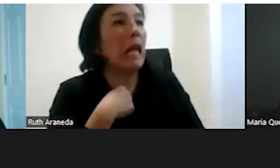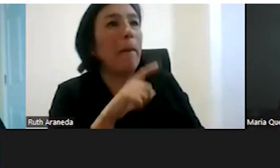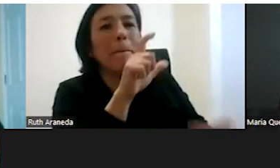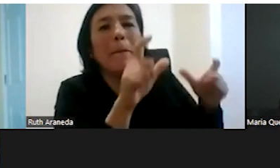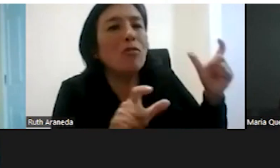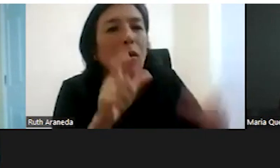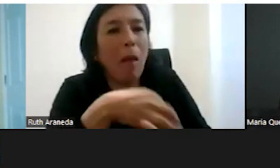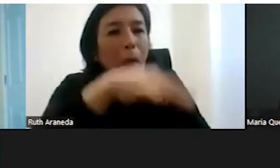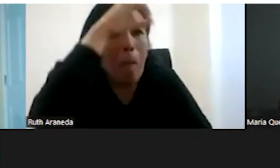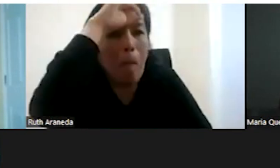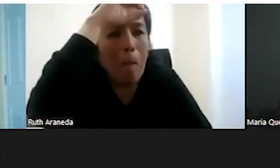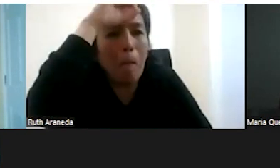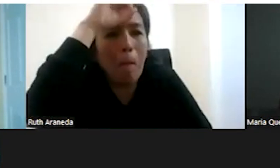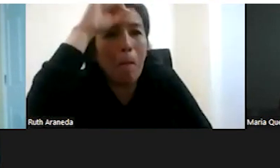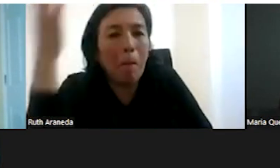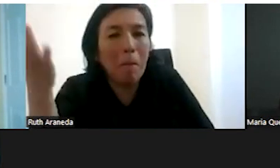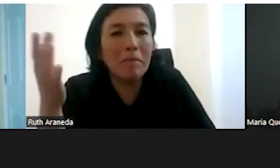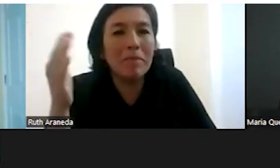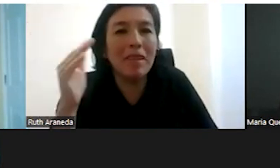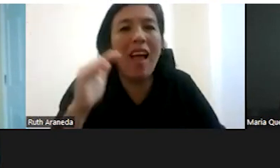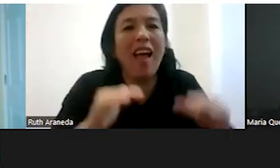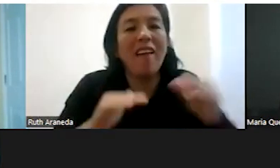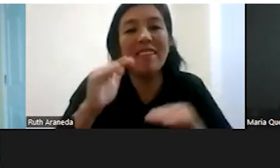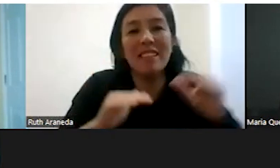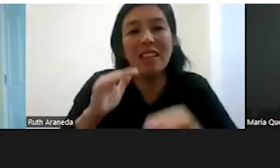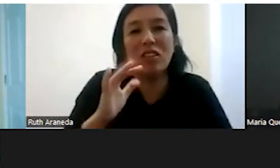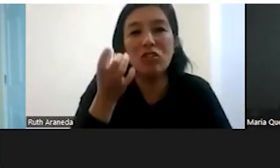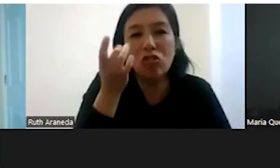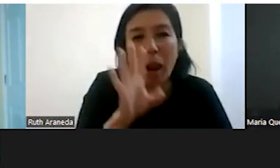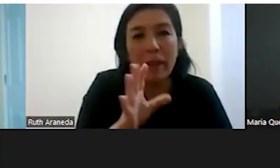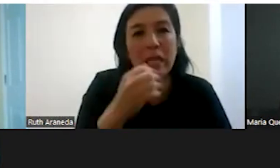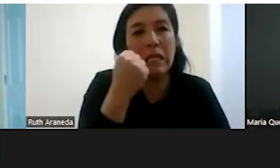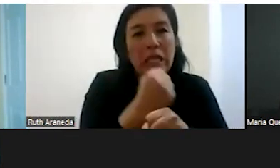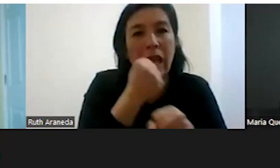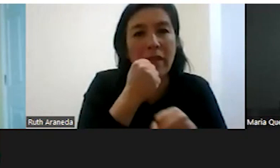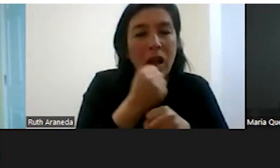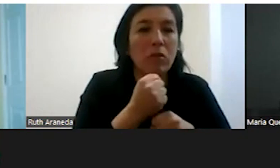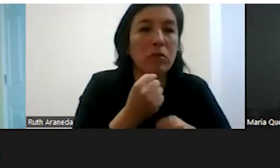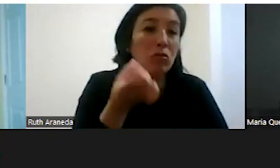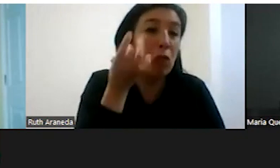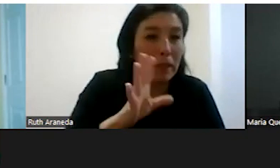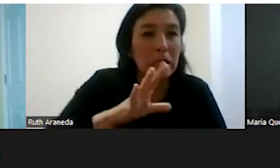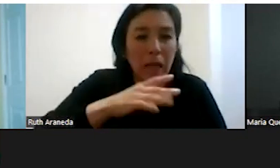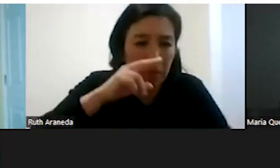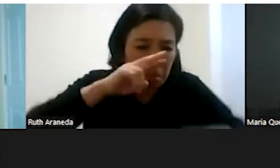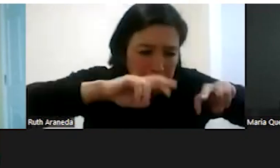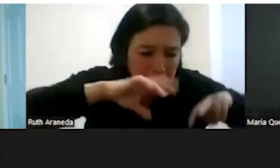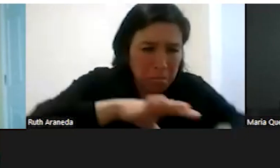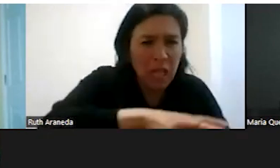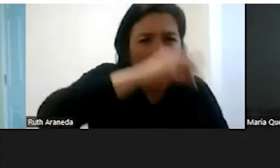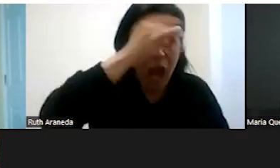veces se mecaniza mucho este trabajo de sacar, de levantar,